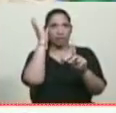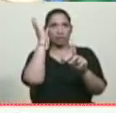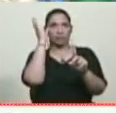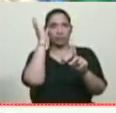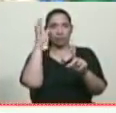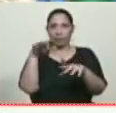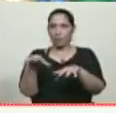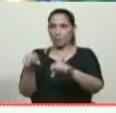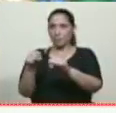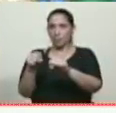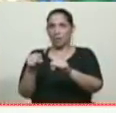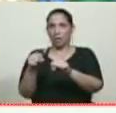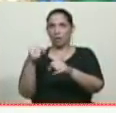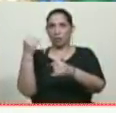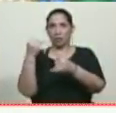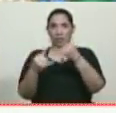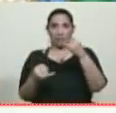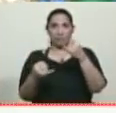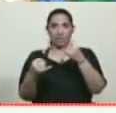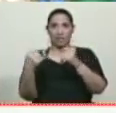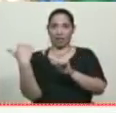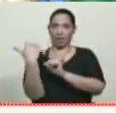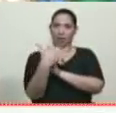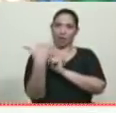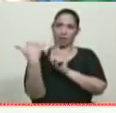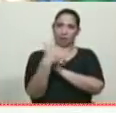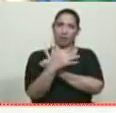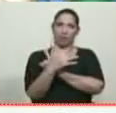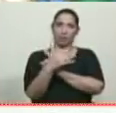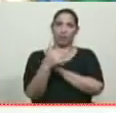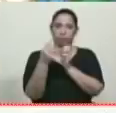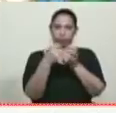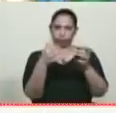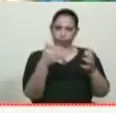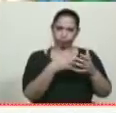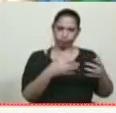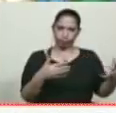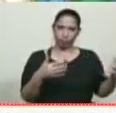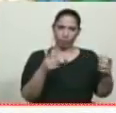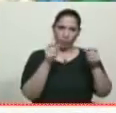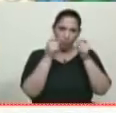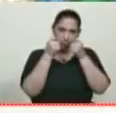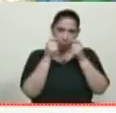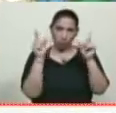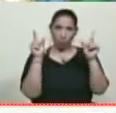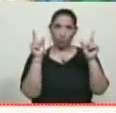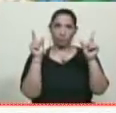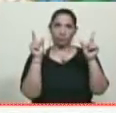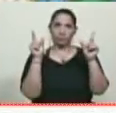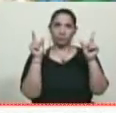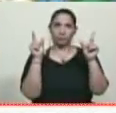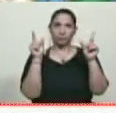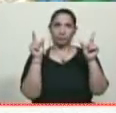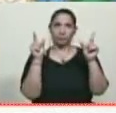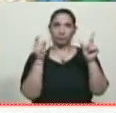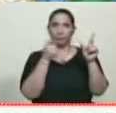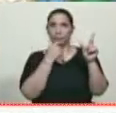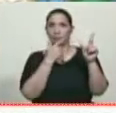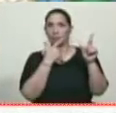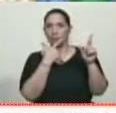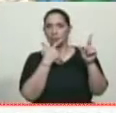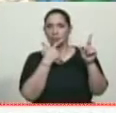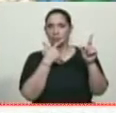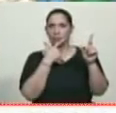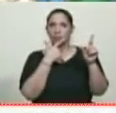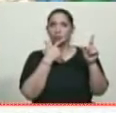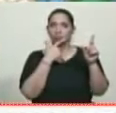imperio. Y termina él engañándose. Él escribe en su descubrimiento del rico, bello y suntuoso